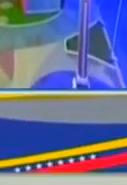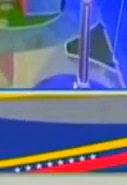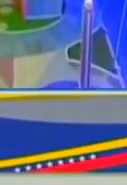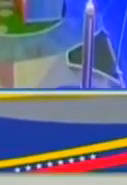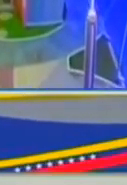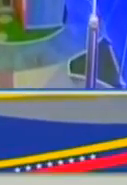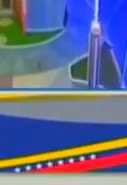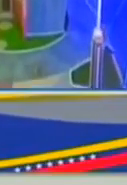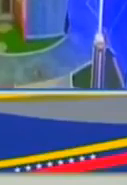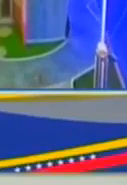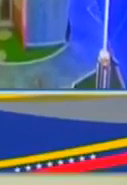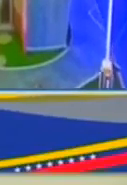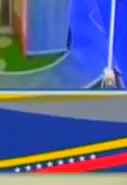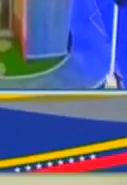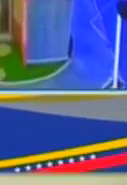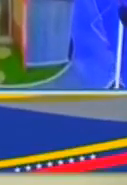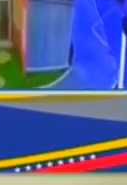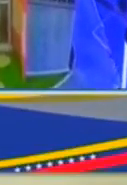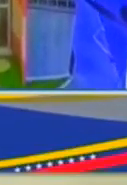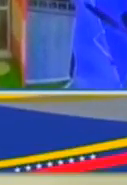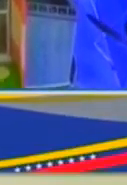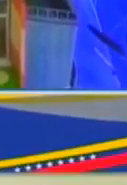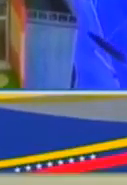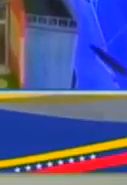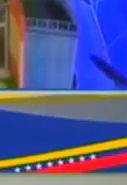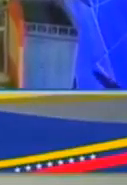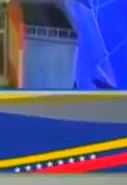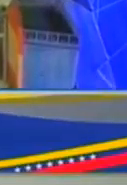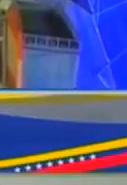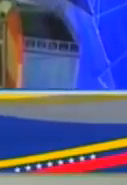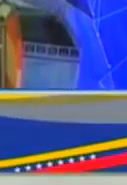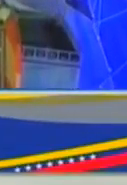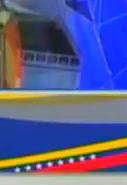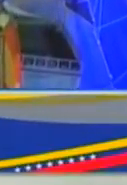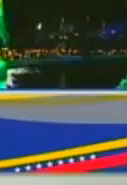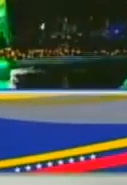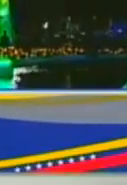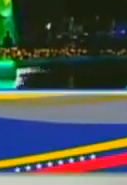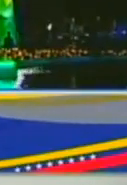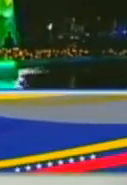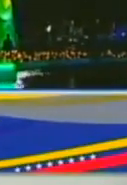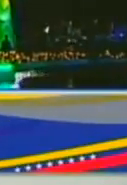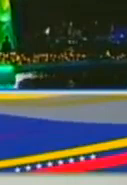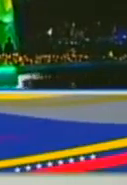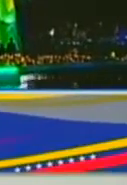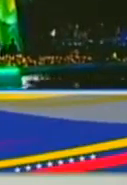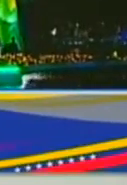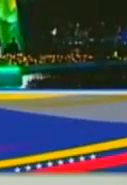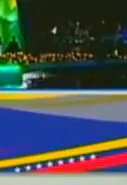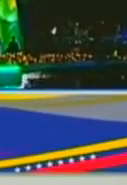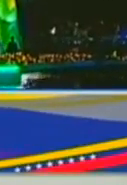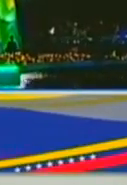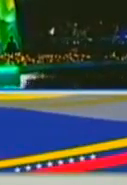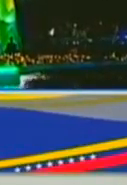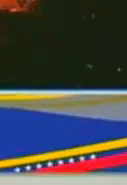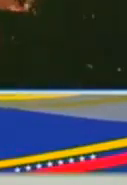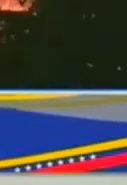recuerdo mucho esa plaza, los años 96, 97, 98, porque yo era el